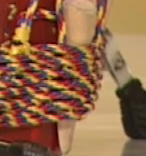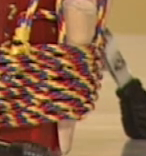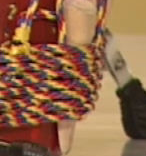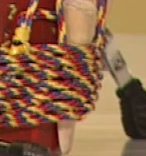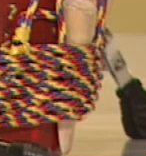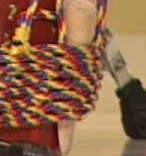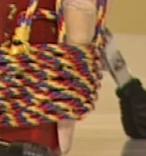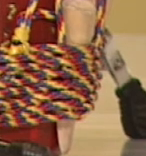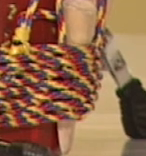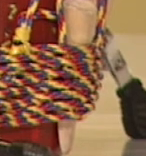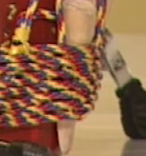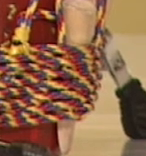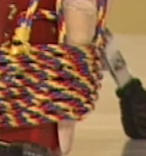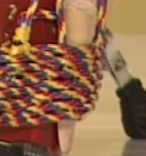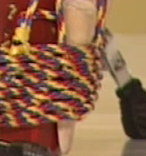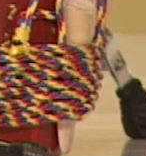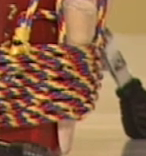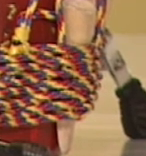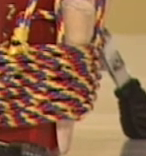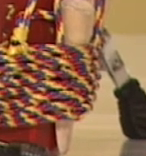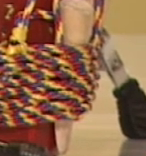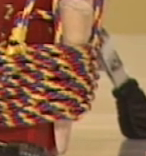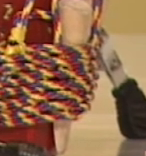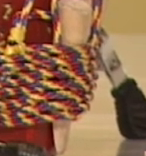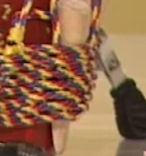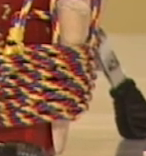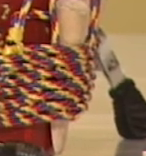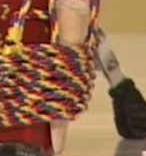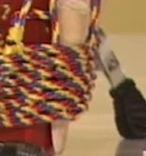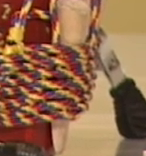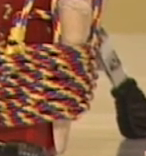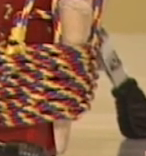bueno que intentemos todos transformar esto que se llama educación.